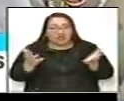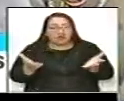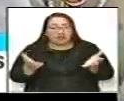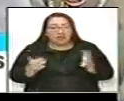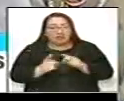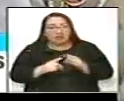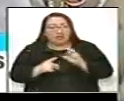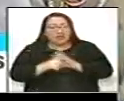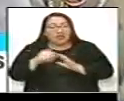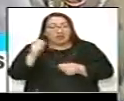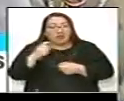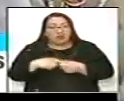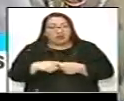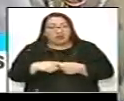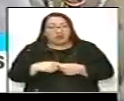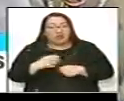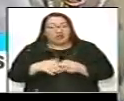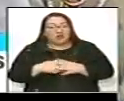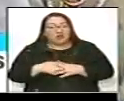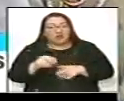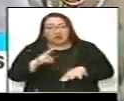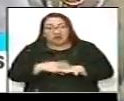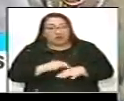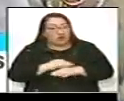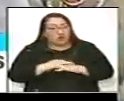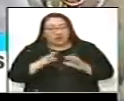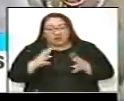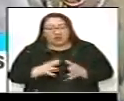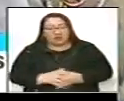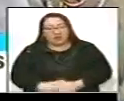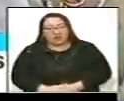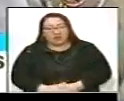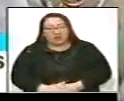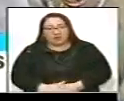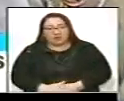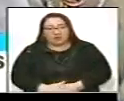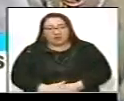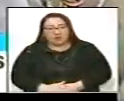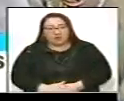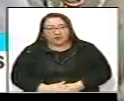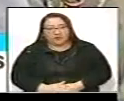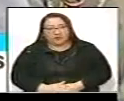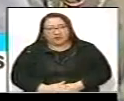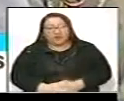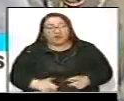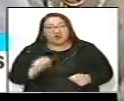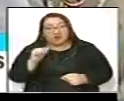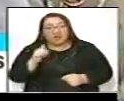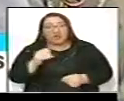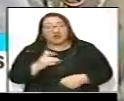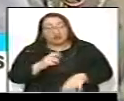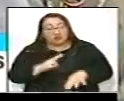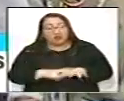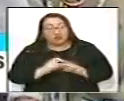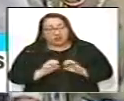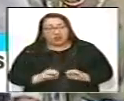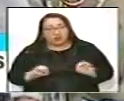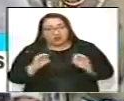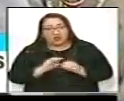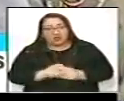derecho a la participación en la literalidad no existe. Pero existe como sentido, que es lo más